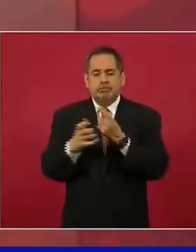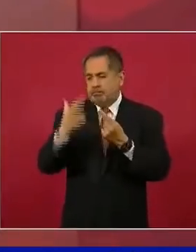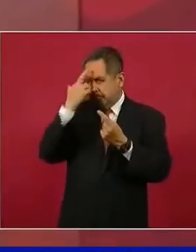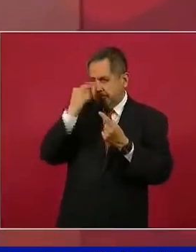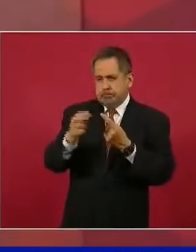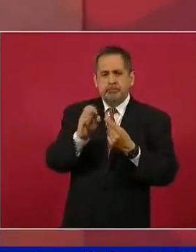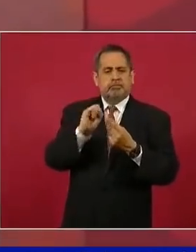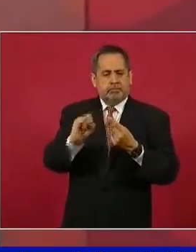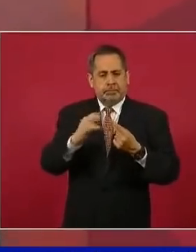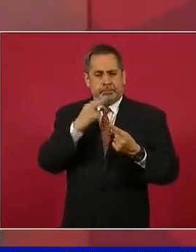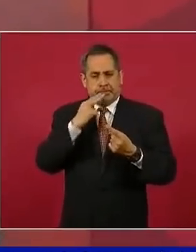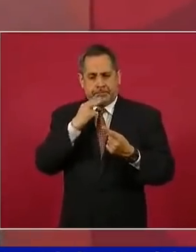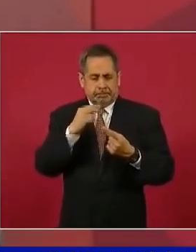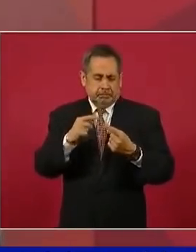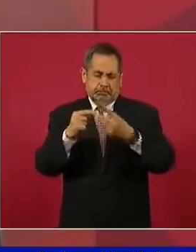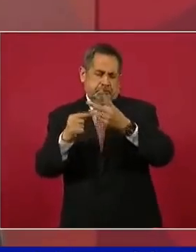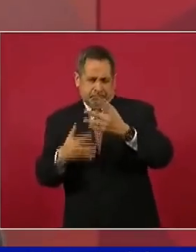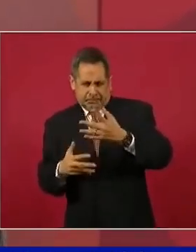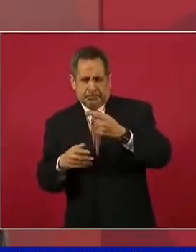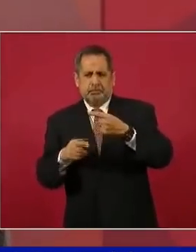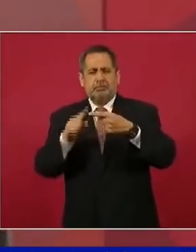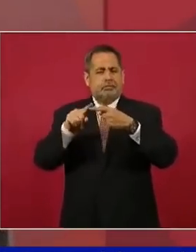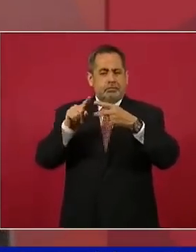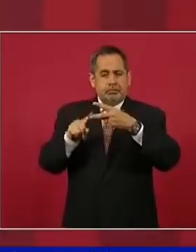razones. Hay otras,